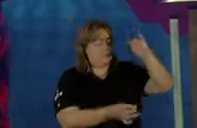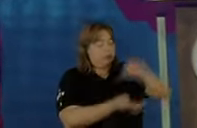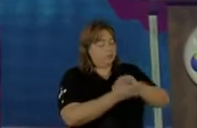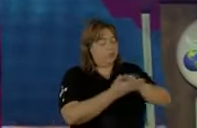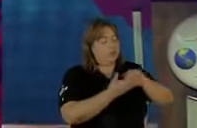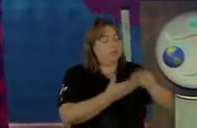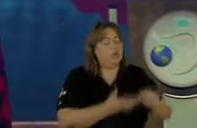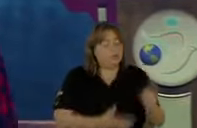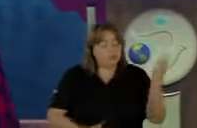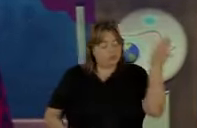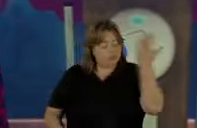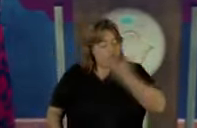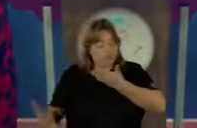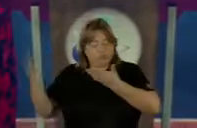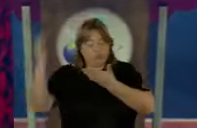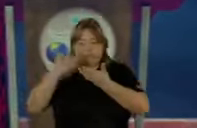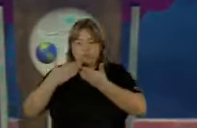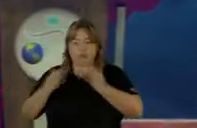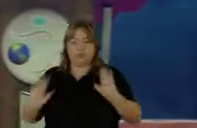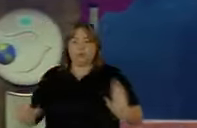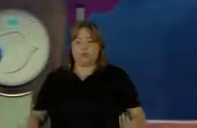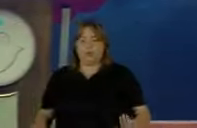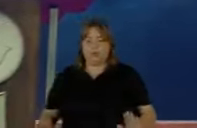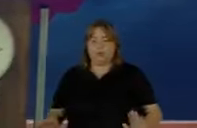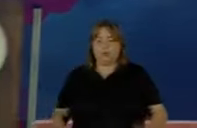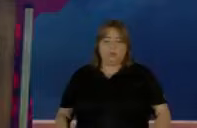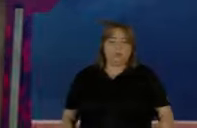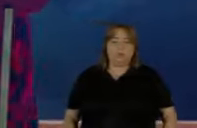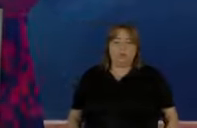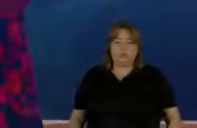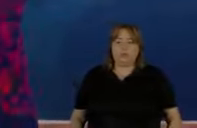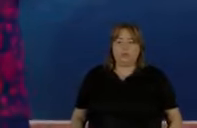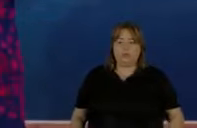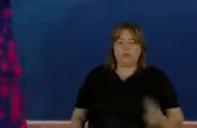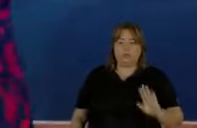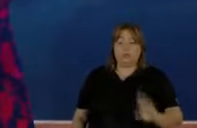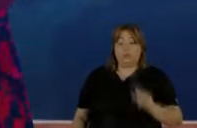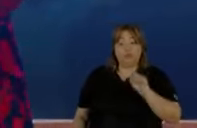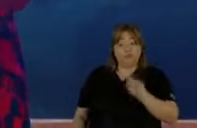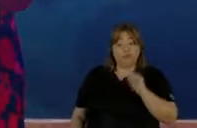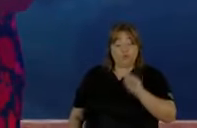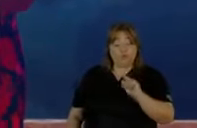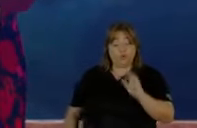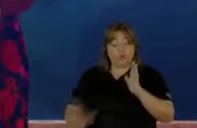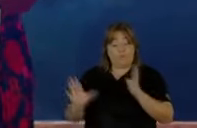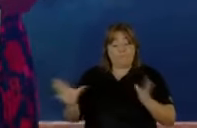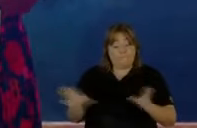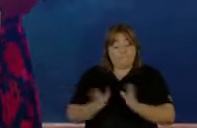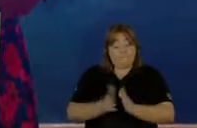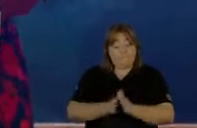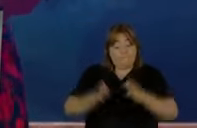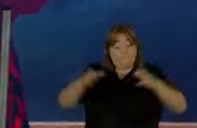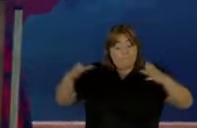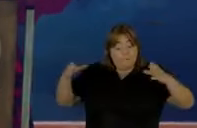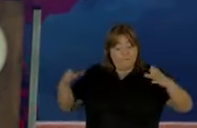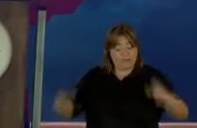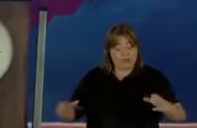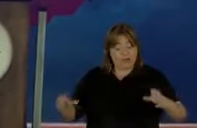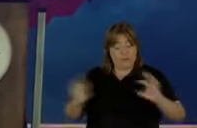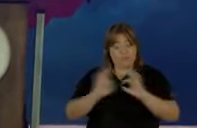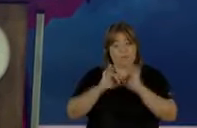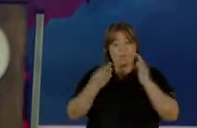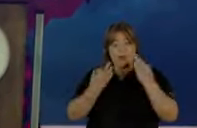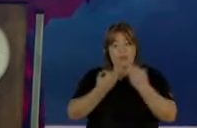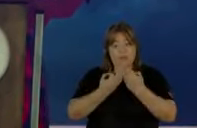Wow. Usted nunca tenga, subestime que usted es parte de una gran familia. La familia de la fe.